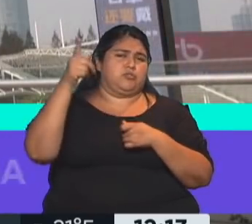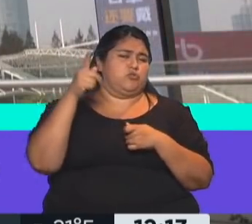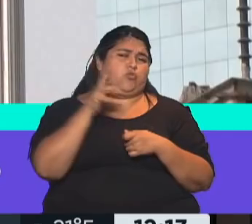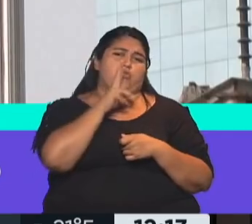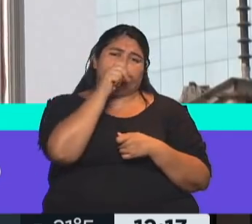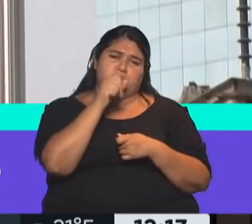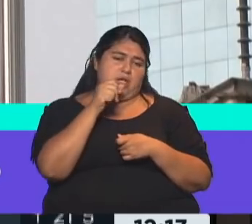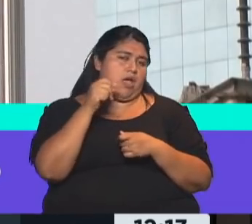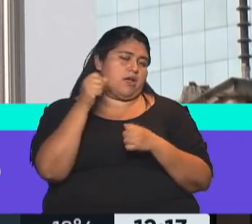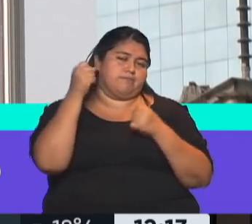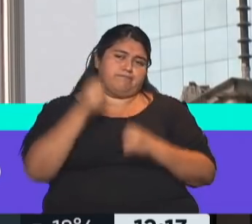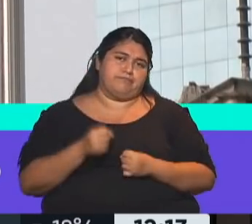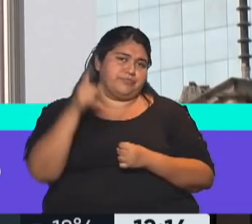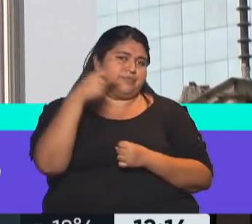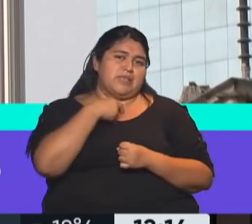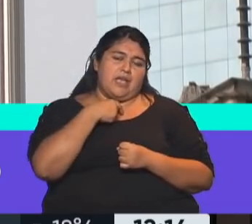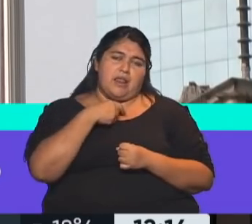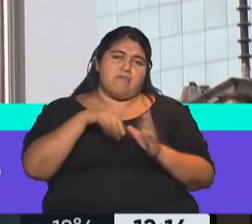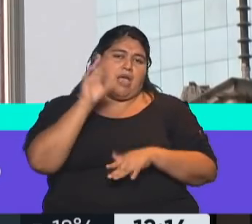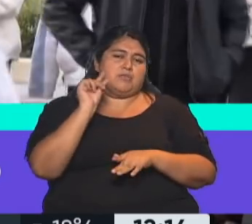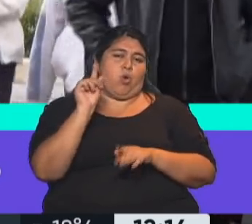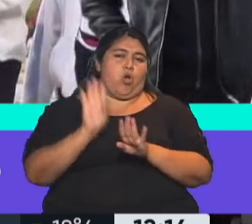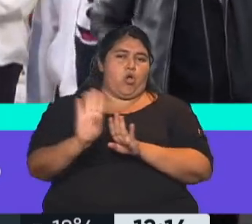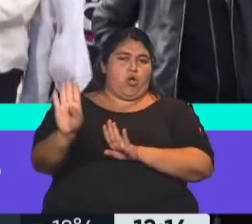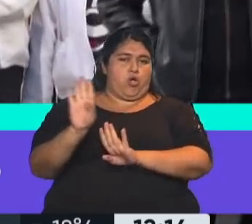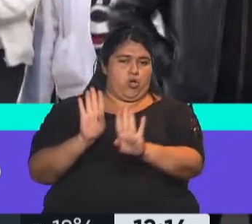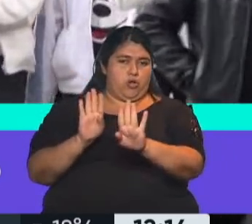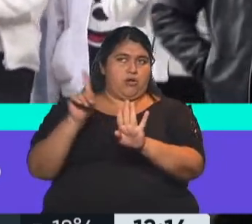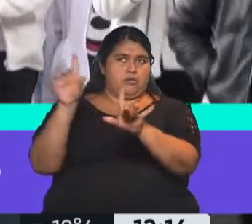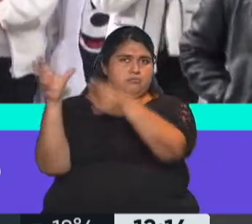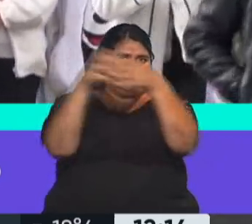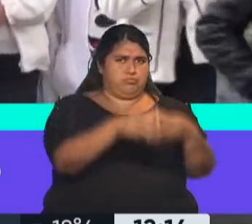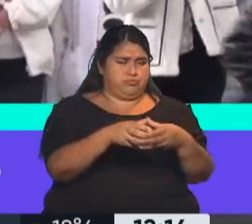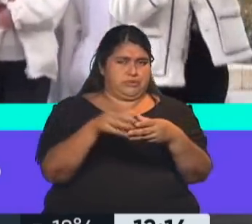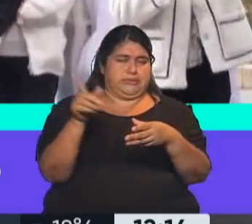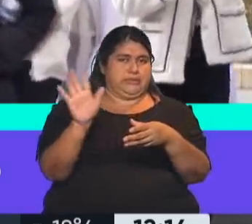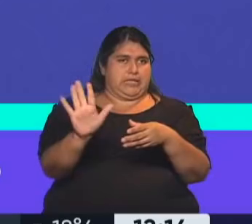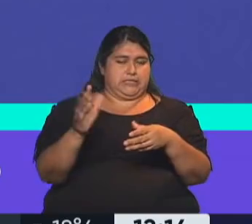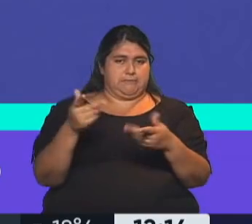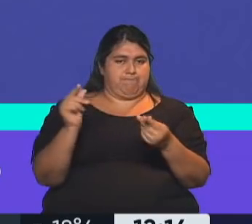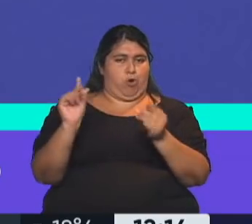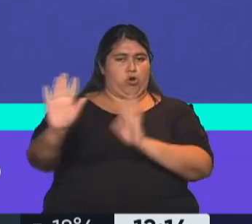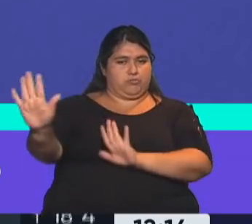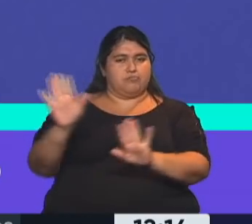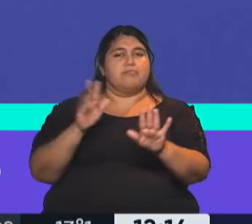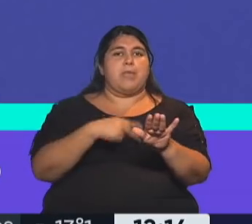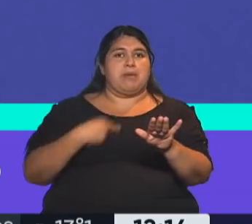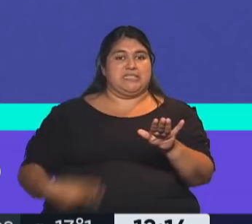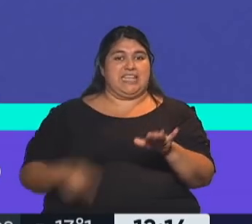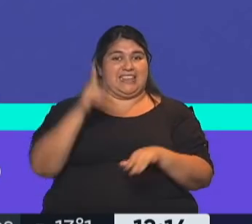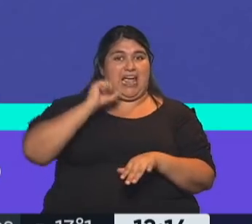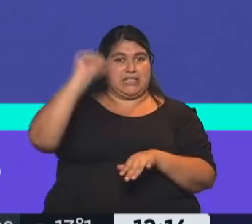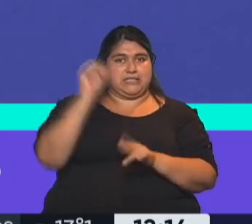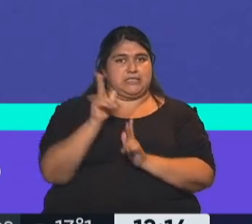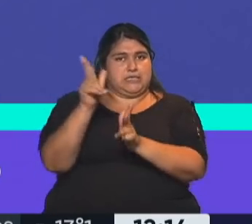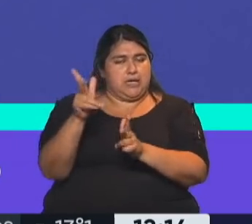adoptó una postura equidistante con respecto al avance militar en Ucrania. Su canciller, Wang Yi, expresó